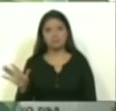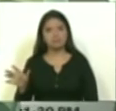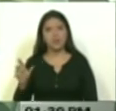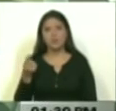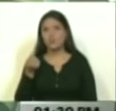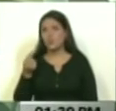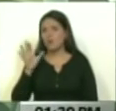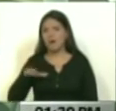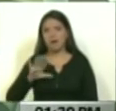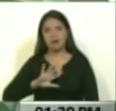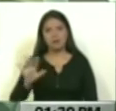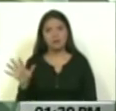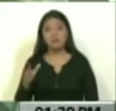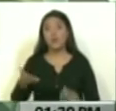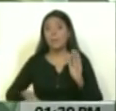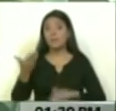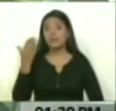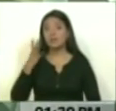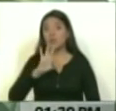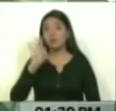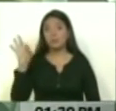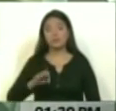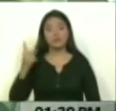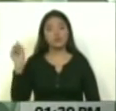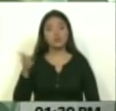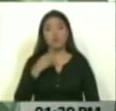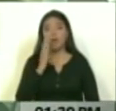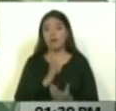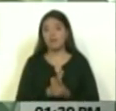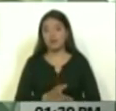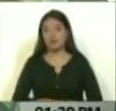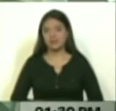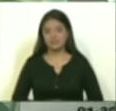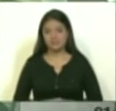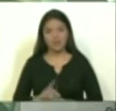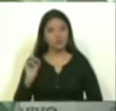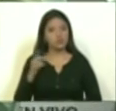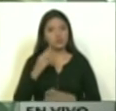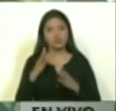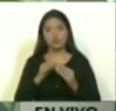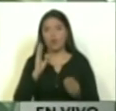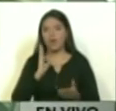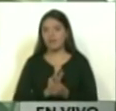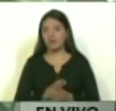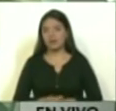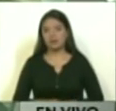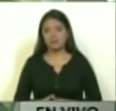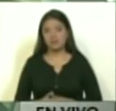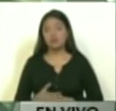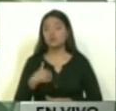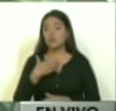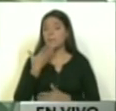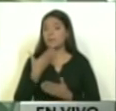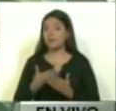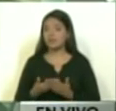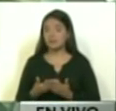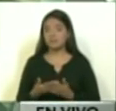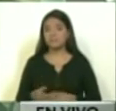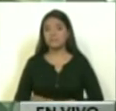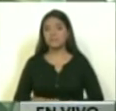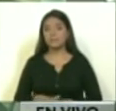becado. Y le aumenté el 50% todas las becas del país. Todas las becas. Le he pedido